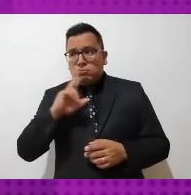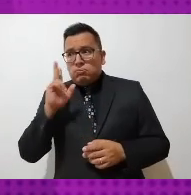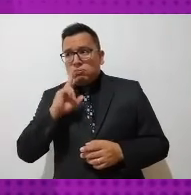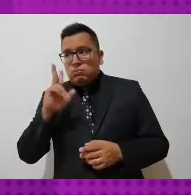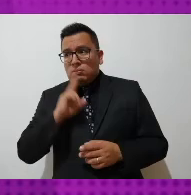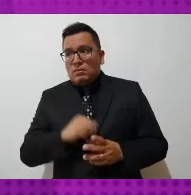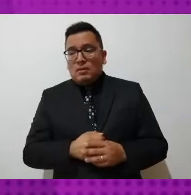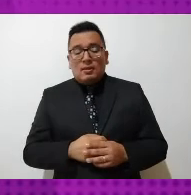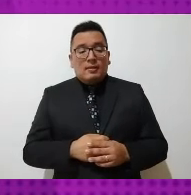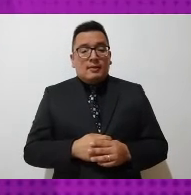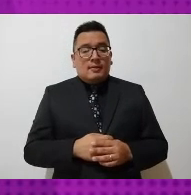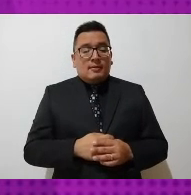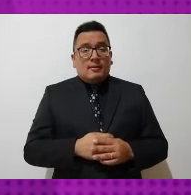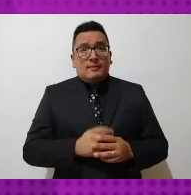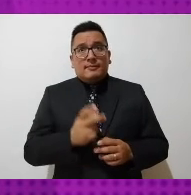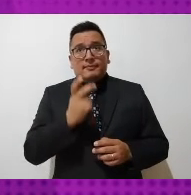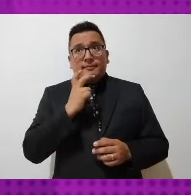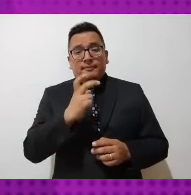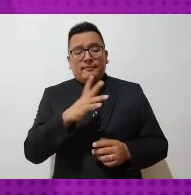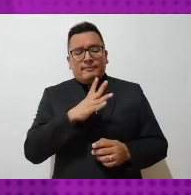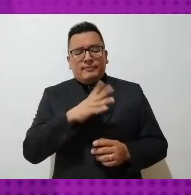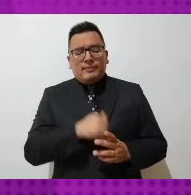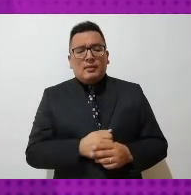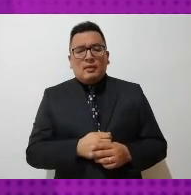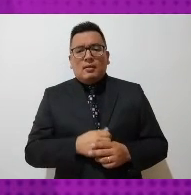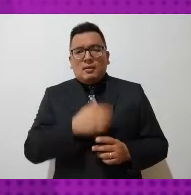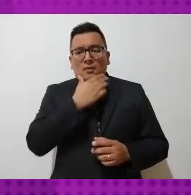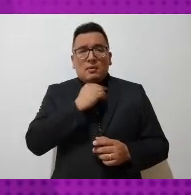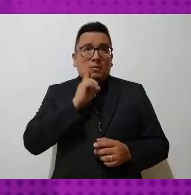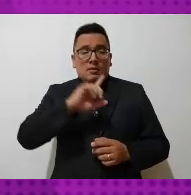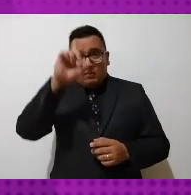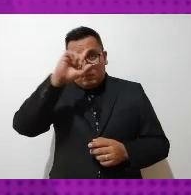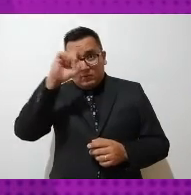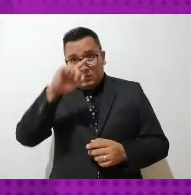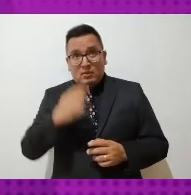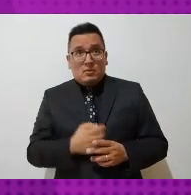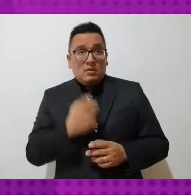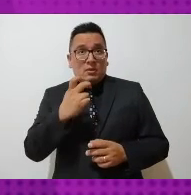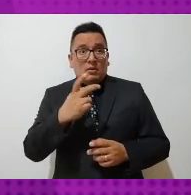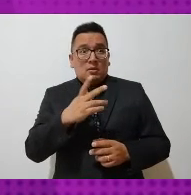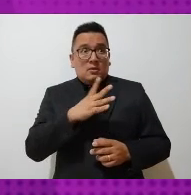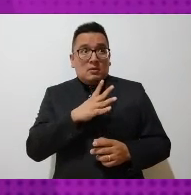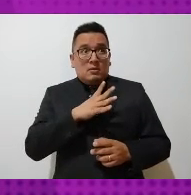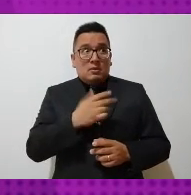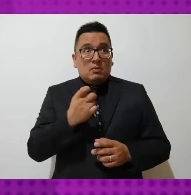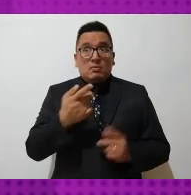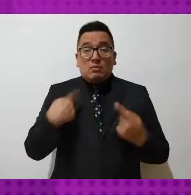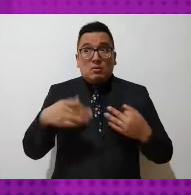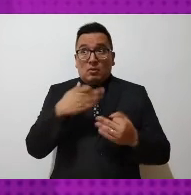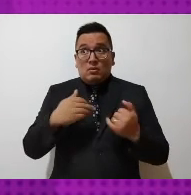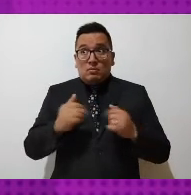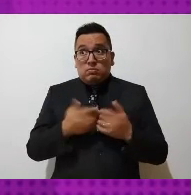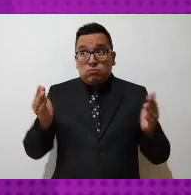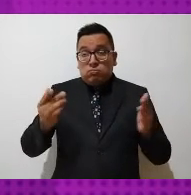aterrizar. Ya, por eso es una asociación de consejeras y de consejeros y no abierta a la